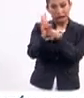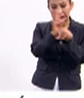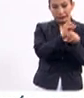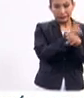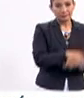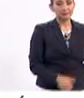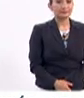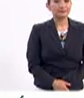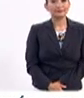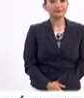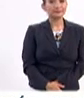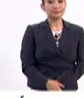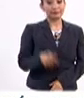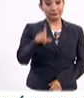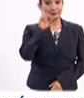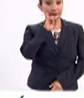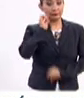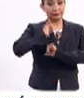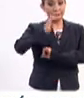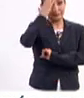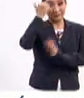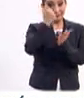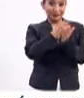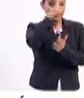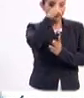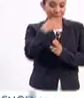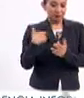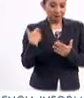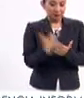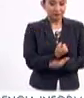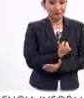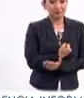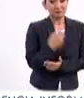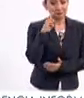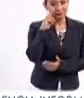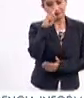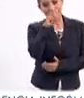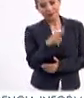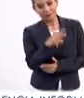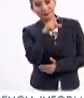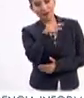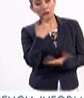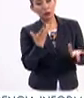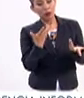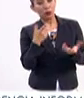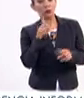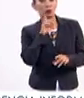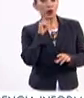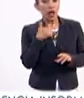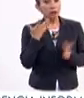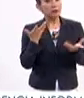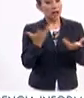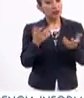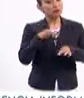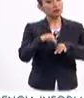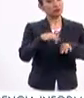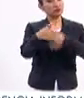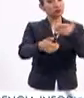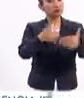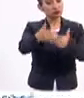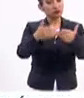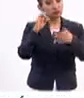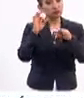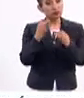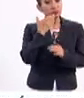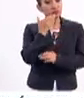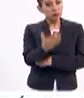de ello. Claro, y gobierna, bueno, una mujer también en la Ciudad de México. Sin duda en fin, se nota esa huella de la mujer en el desarrollo